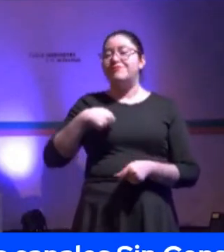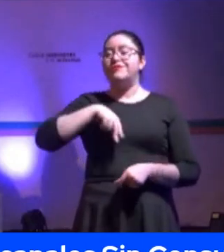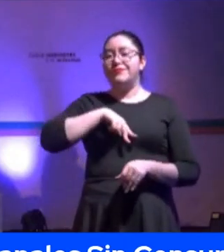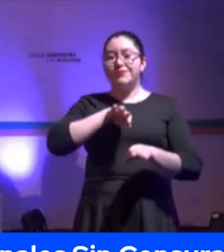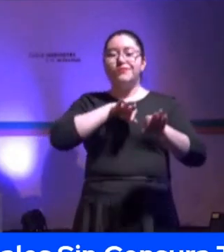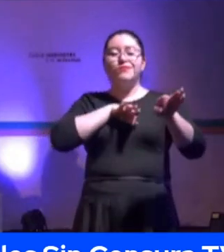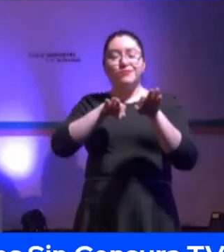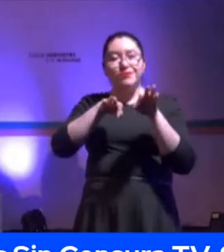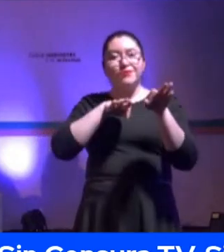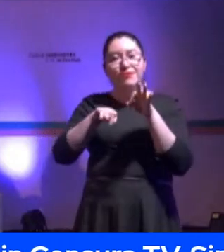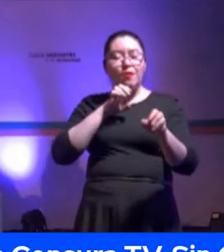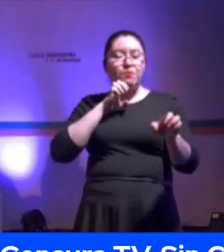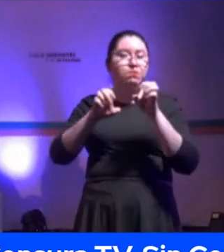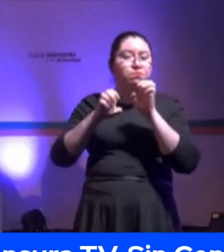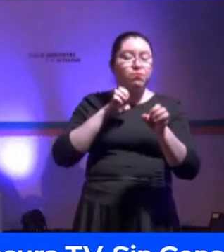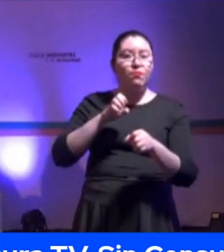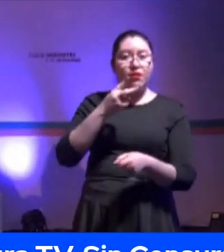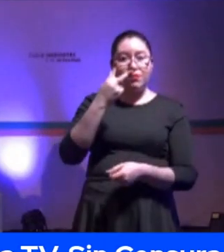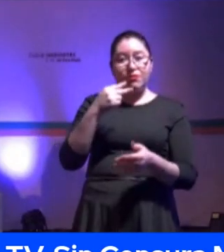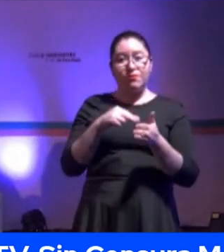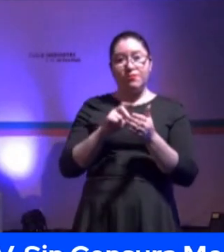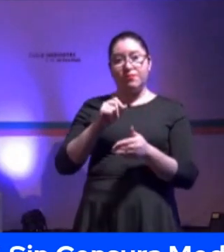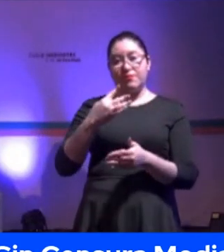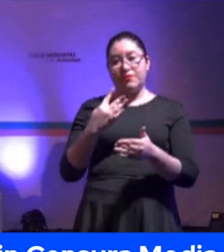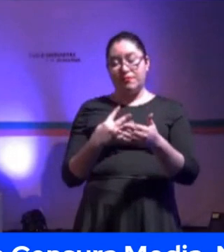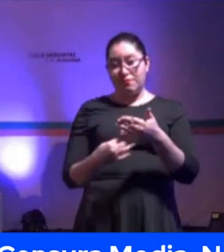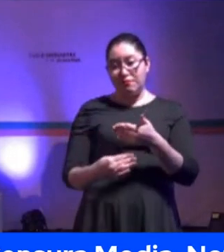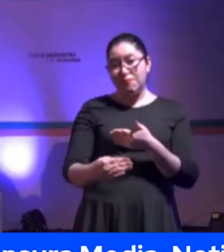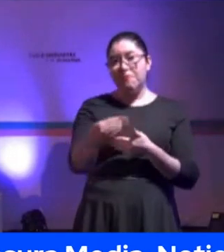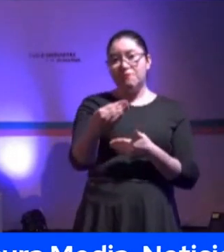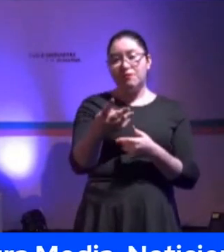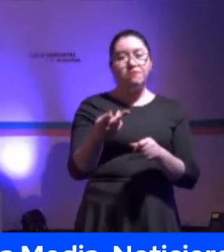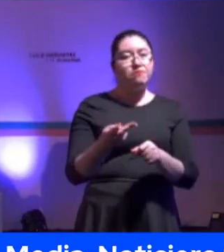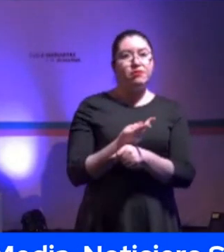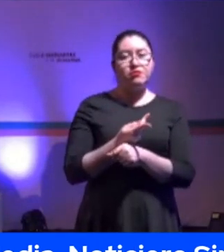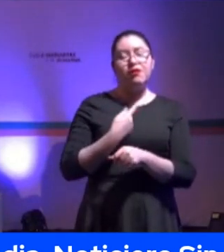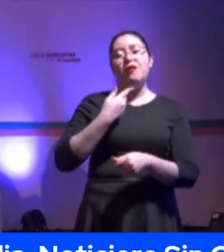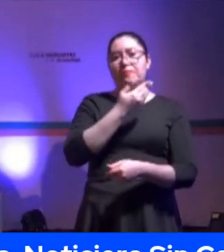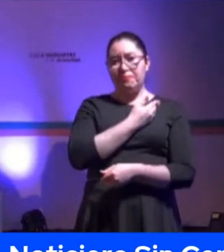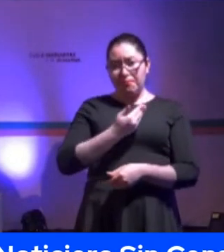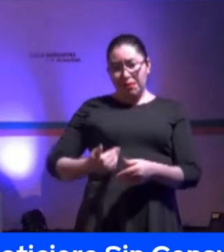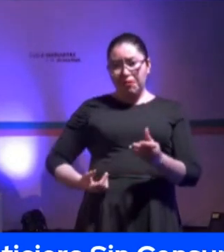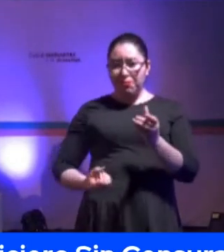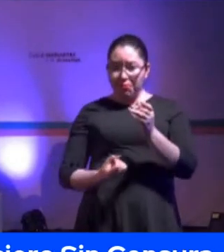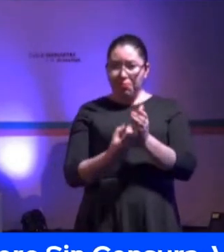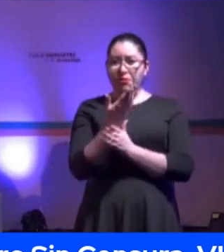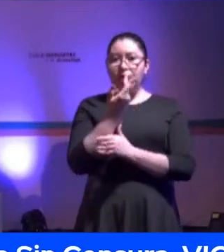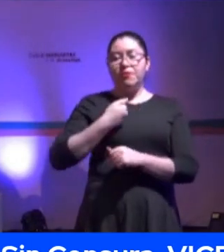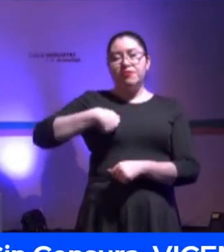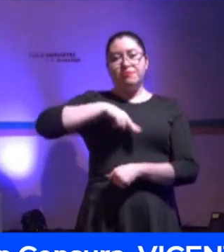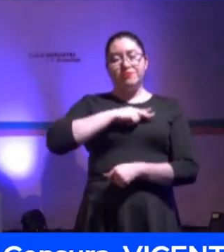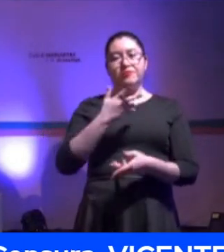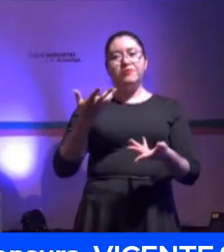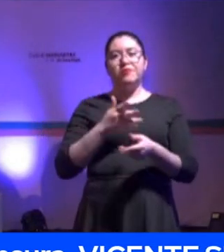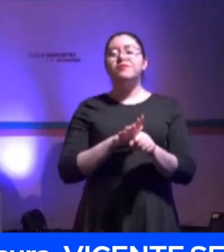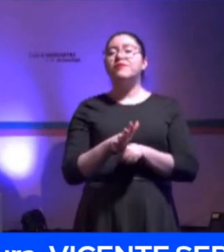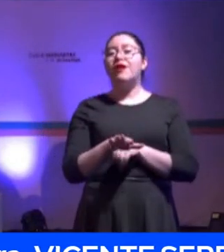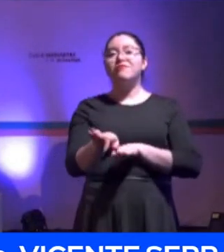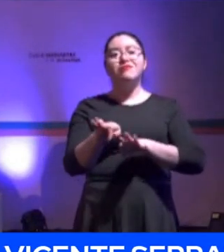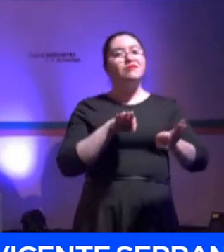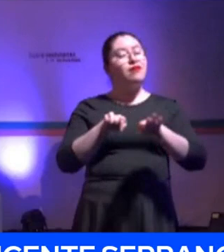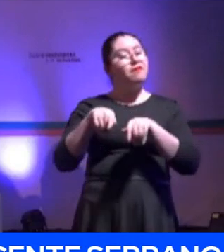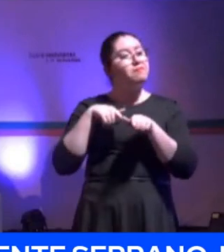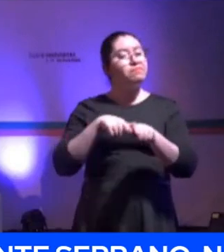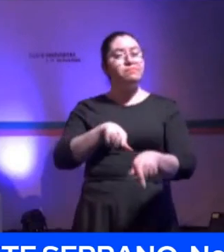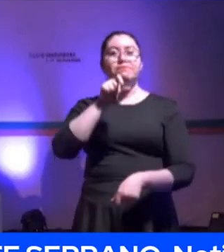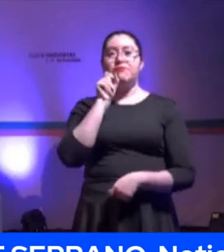periodista. Así que después de 2024, pues sí, habrá un nuevo presidente, pero nuestro compromiso debe seguir siendo